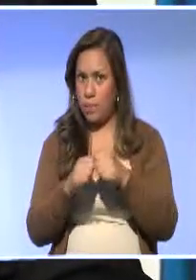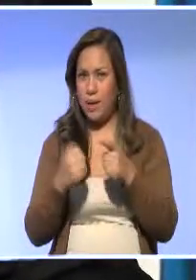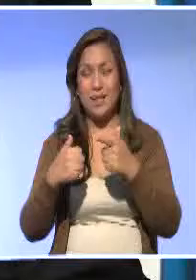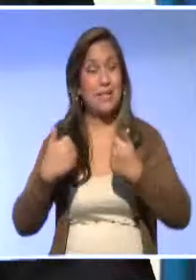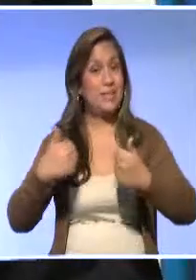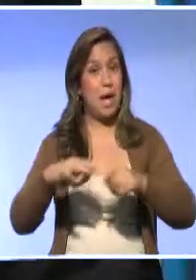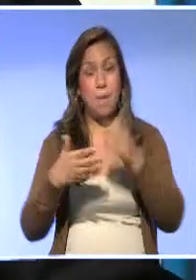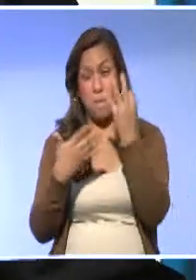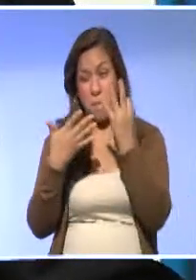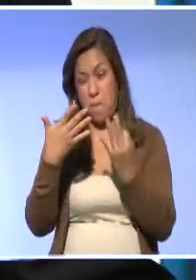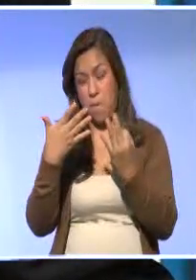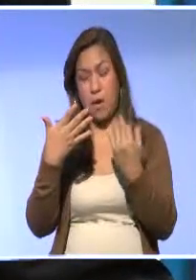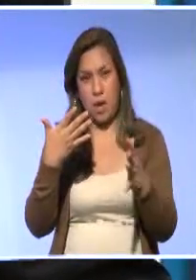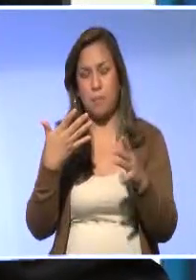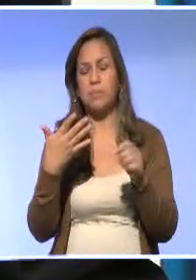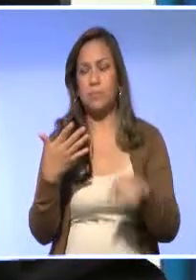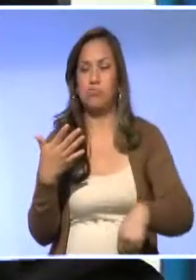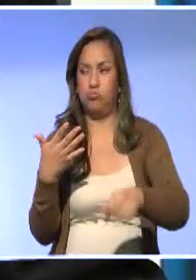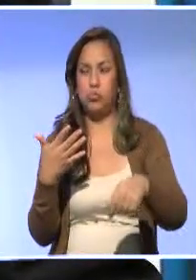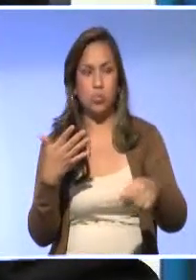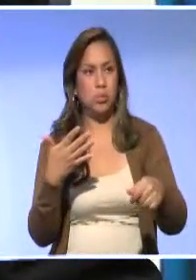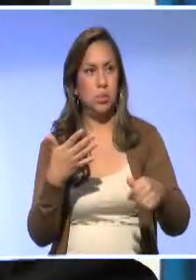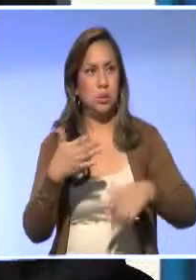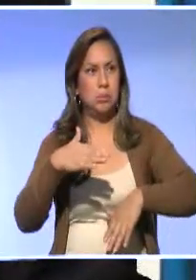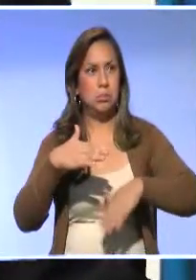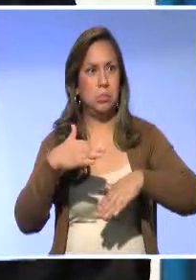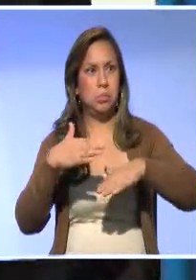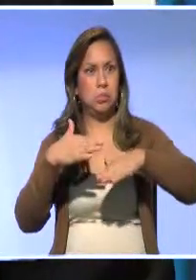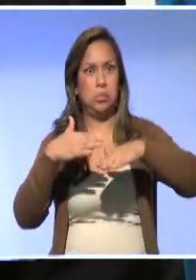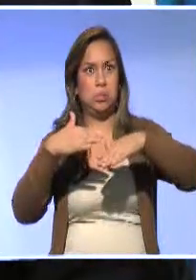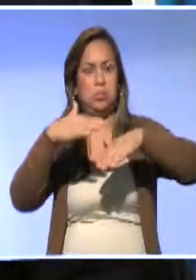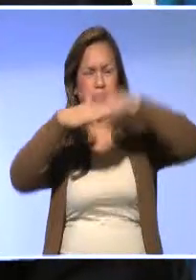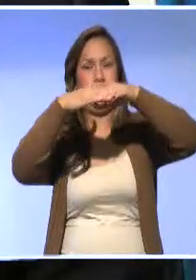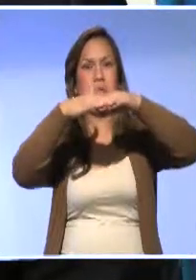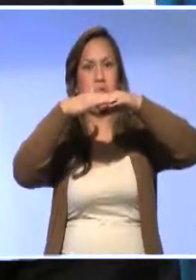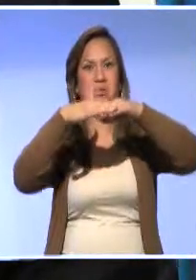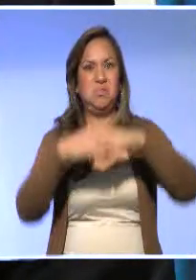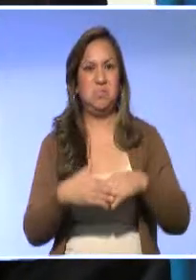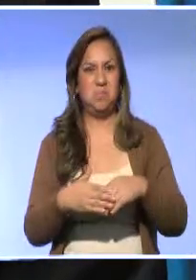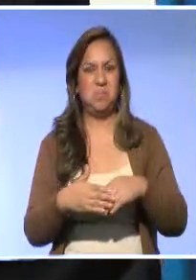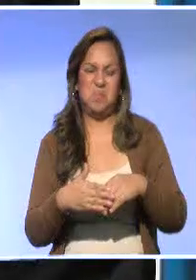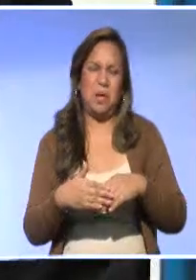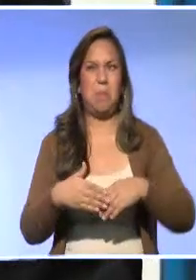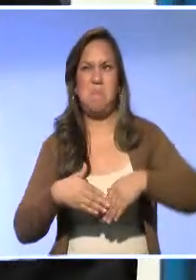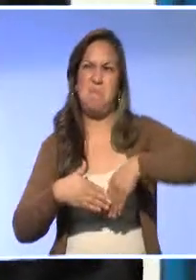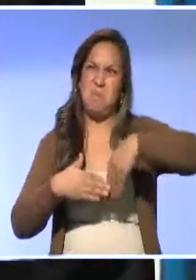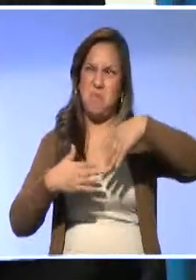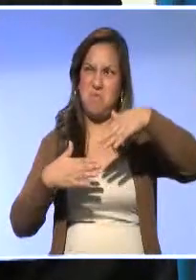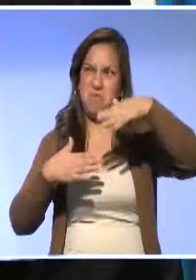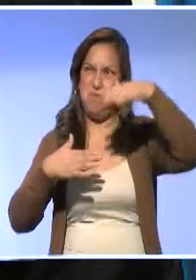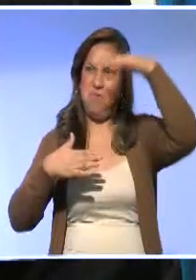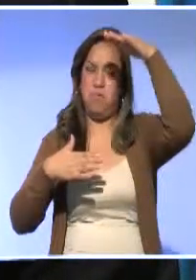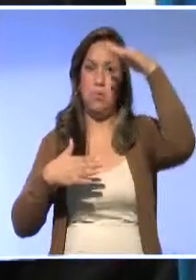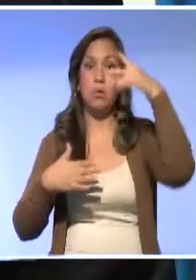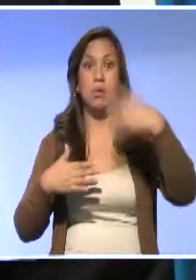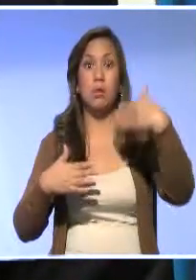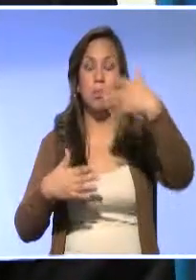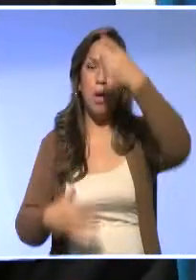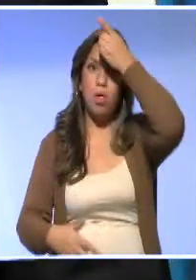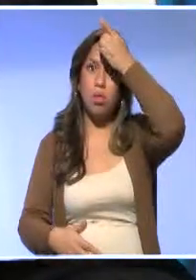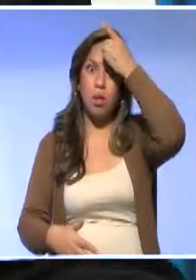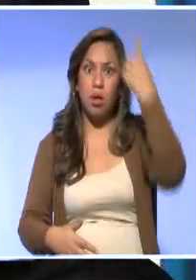décimo termine endeudándose a seis ocho o diez meses y que te termines sacrificando el 50 el 60 por ciento de su presupuesto